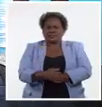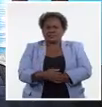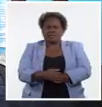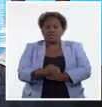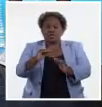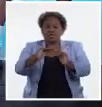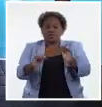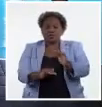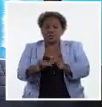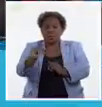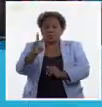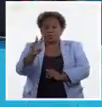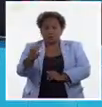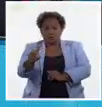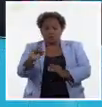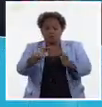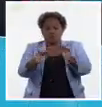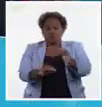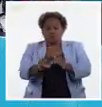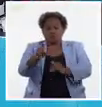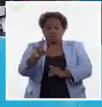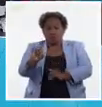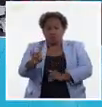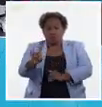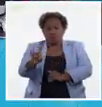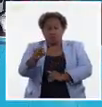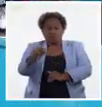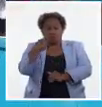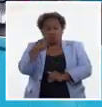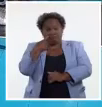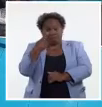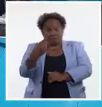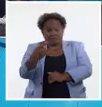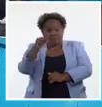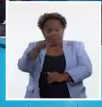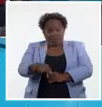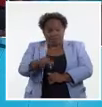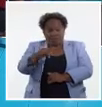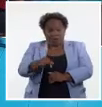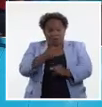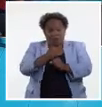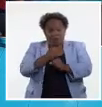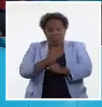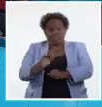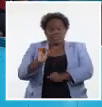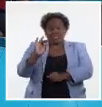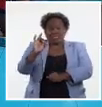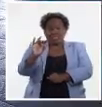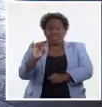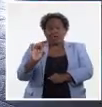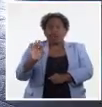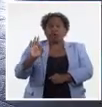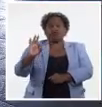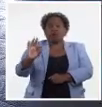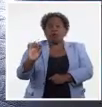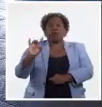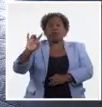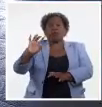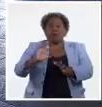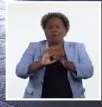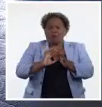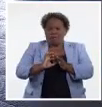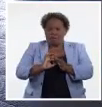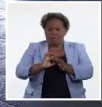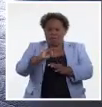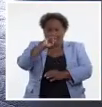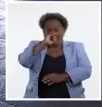Sub-21, sub-19, incluso le hacemos seguimiento a los atletas que están hoy en séptimo, octavo, noveno grado, que juegan juegos escolares y ya van formando parte